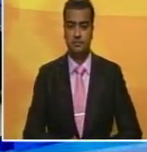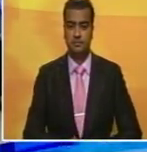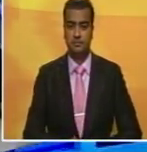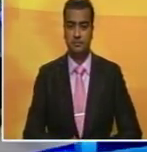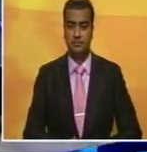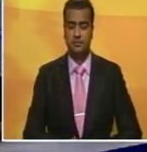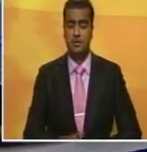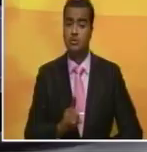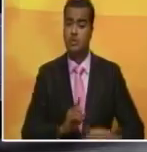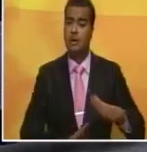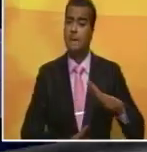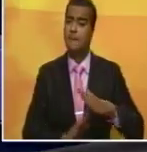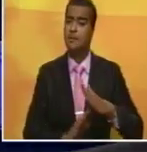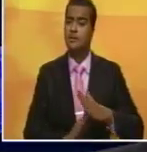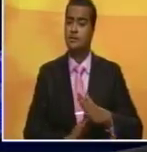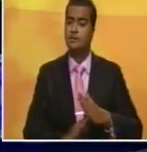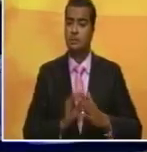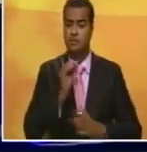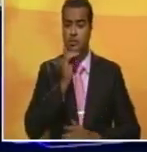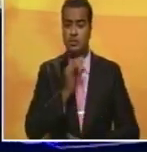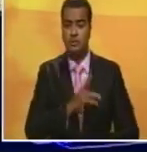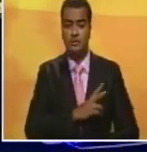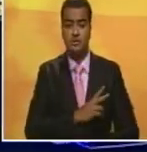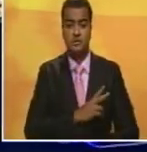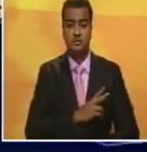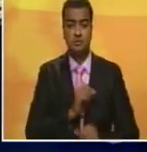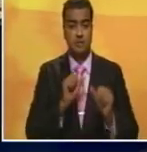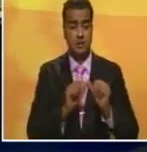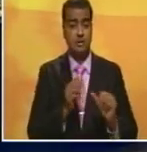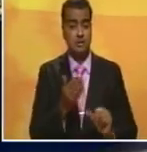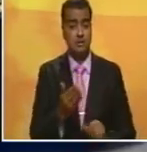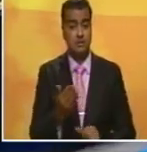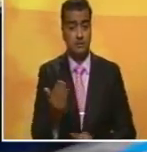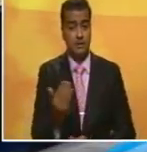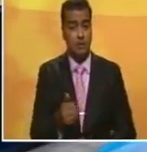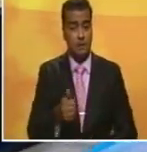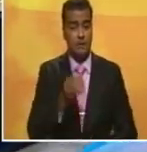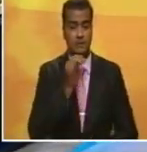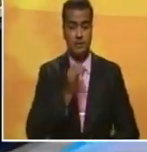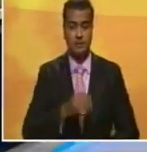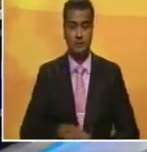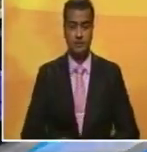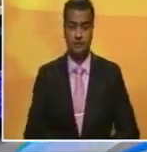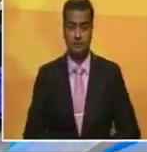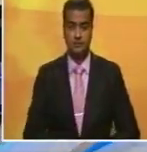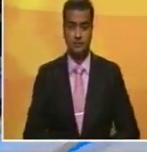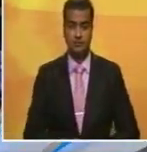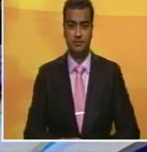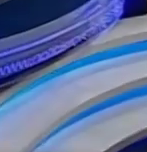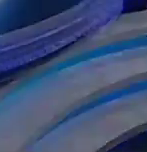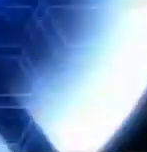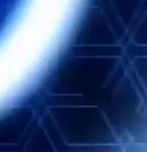de realizar una pausa en su noticiero Venevisión. Amigos, quédense allí y recuerden, venimos con más información.